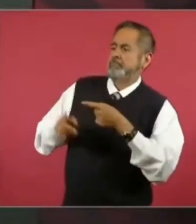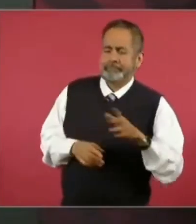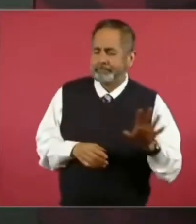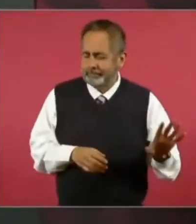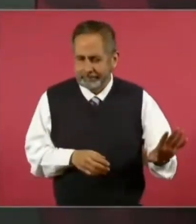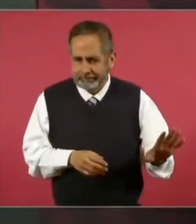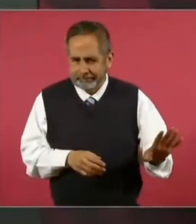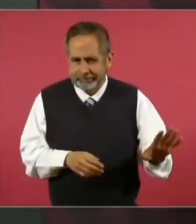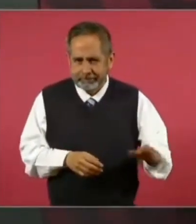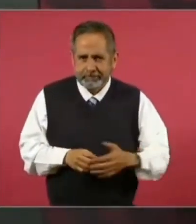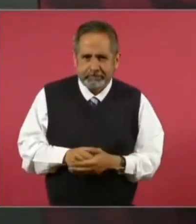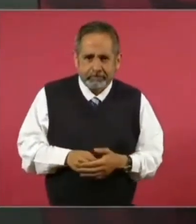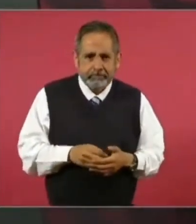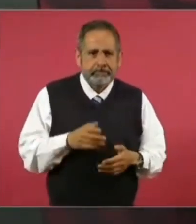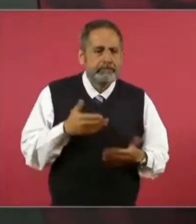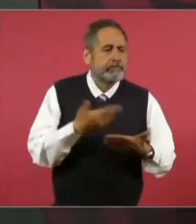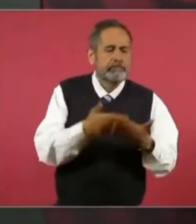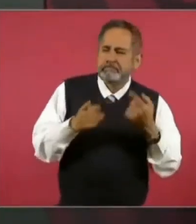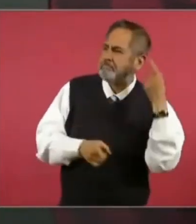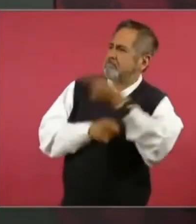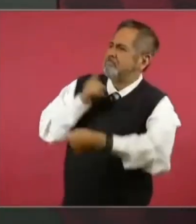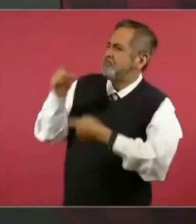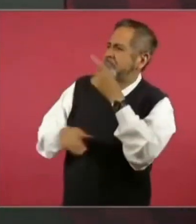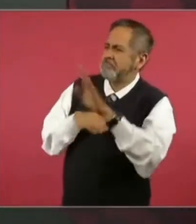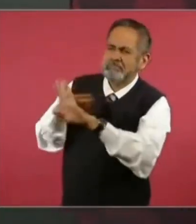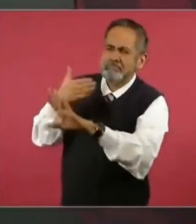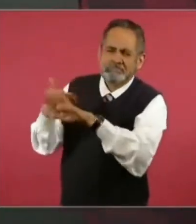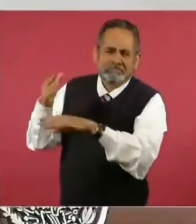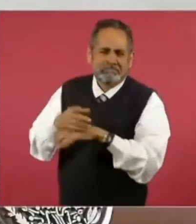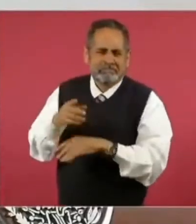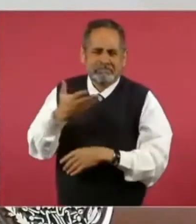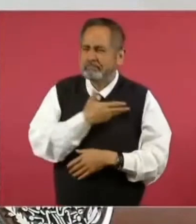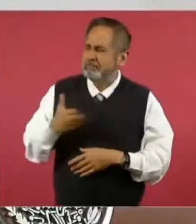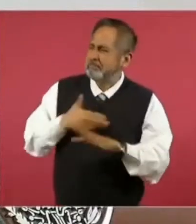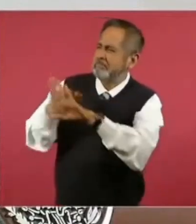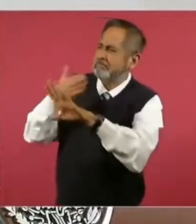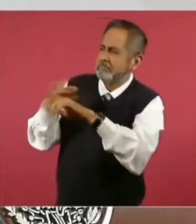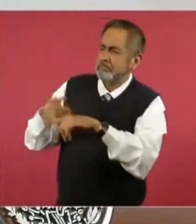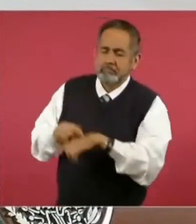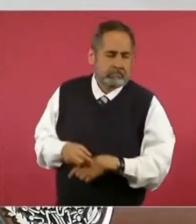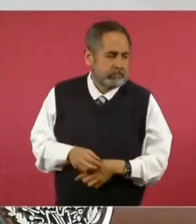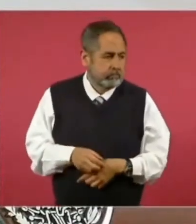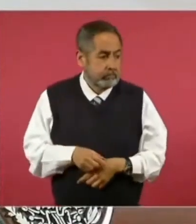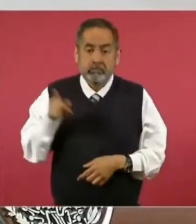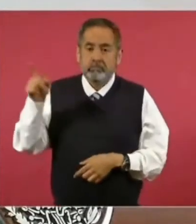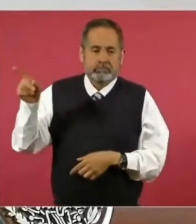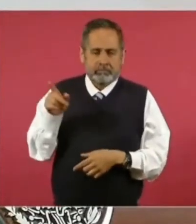ya deporte nacional insultar al presidente, y todavía hablan de dictadura